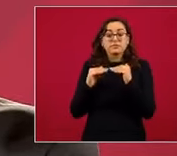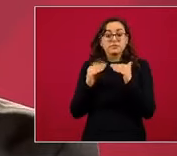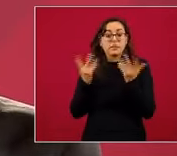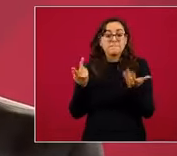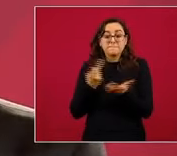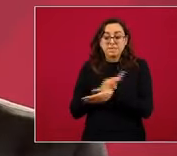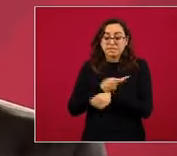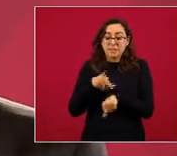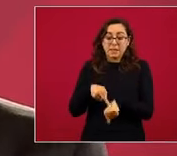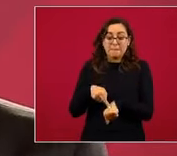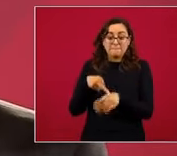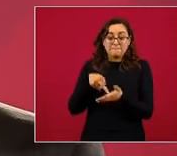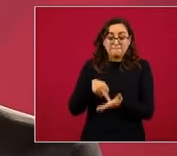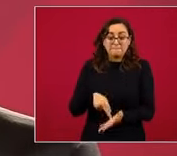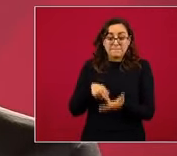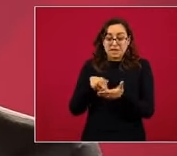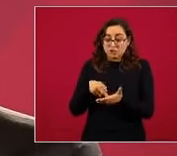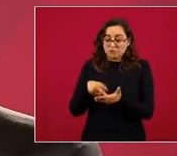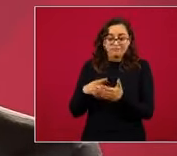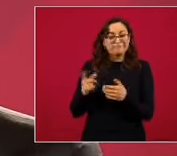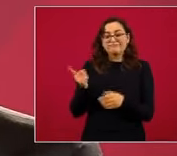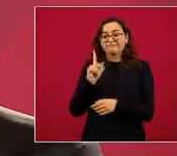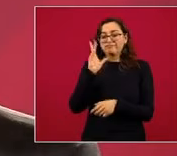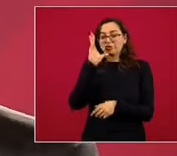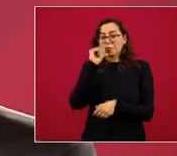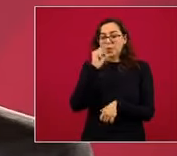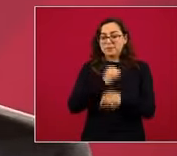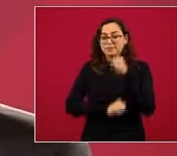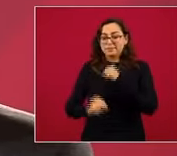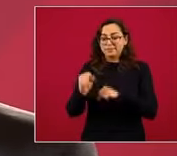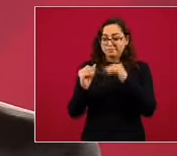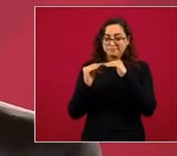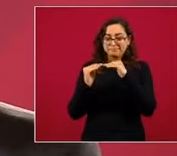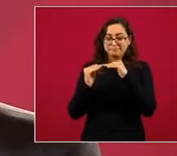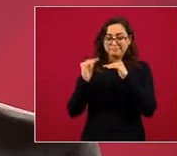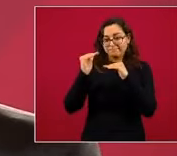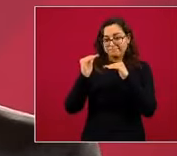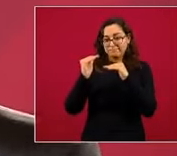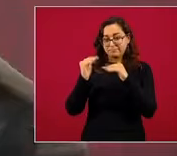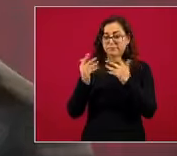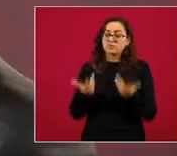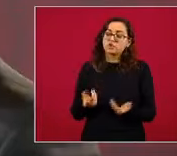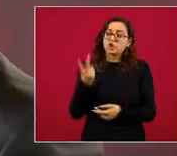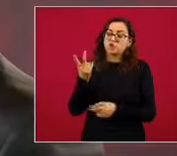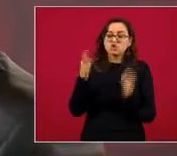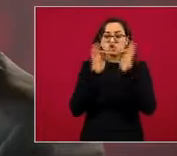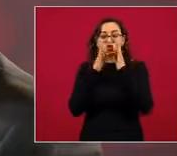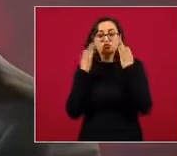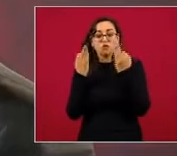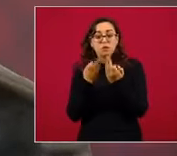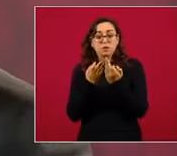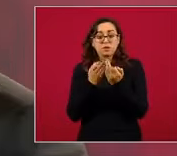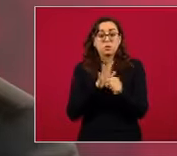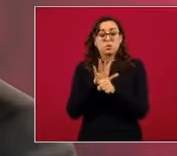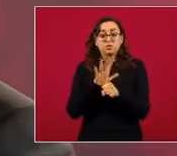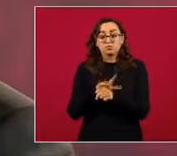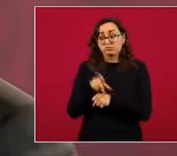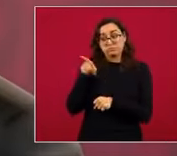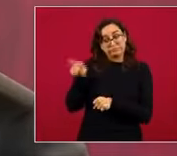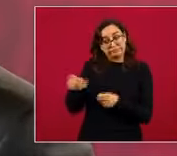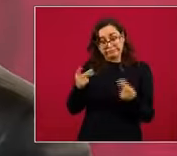peso reglamentario para la división en la que quiere pelear. Tiene 2 posibilidades. Una es modificar sustancialmente su